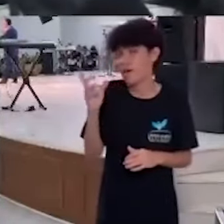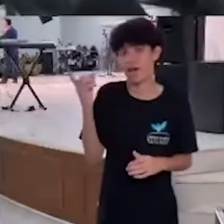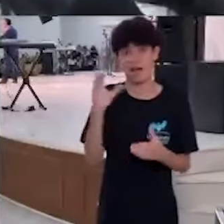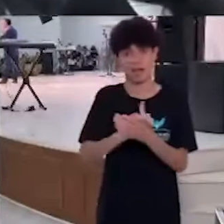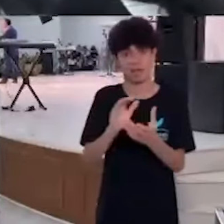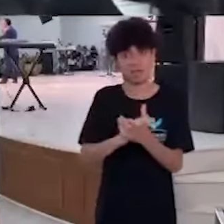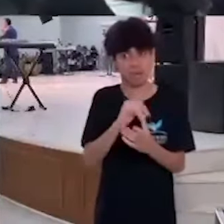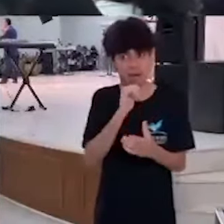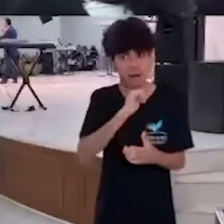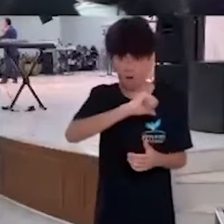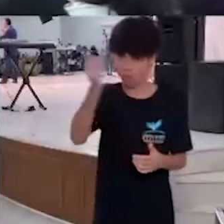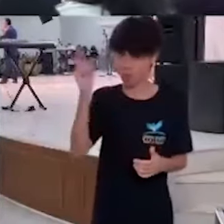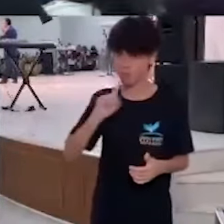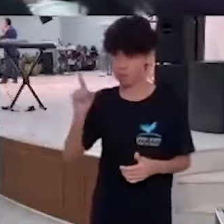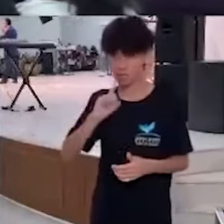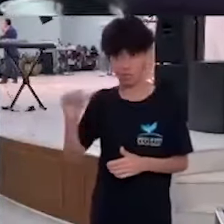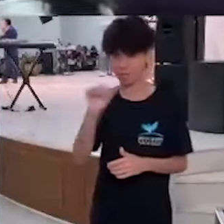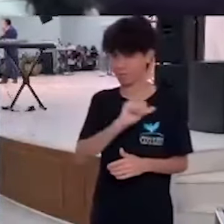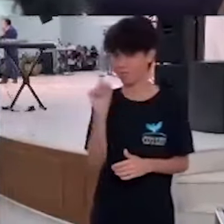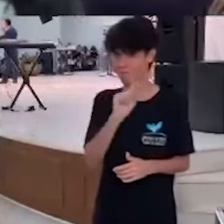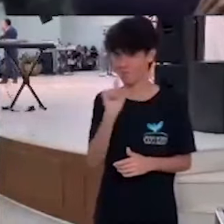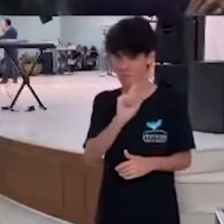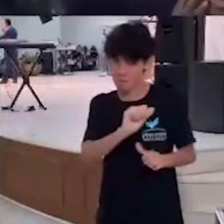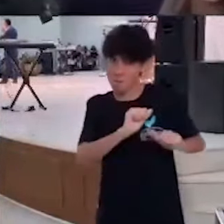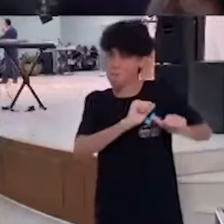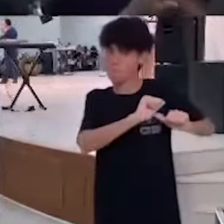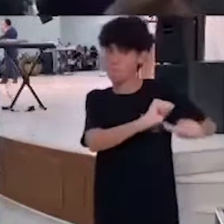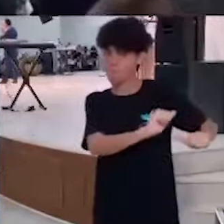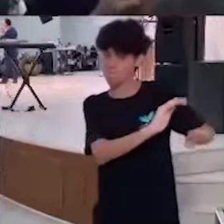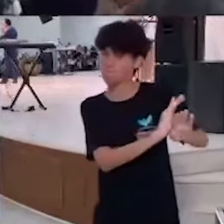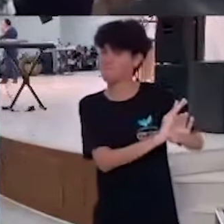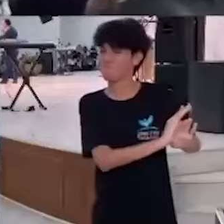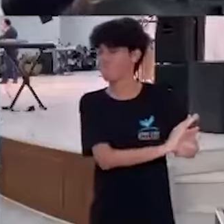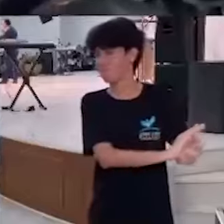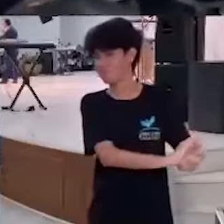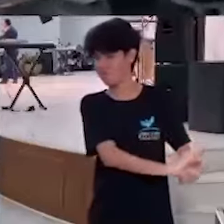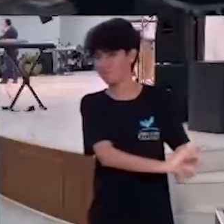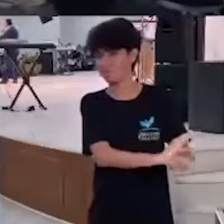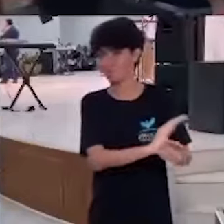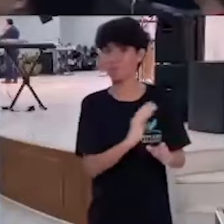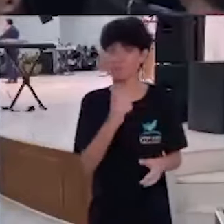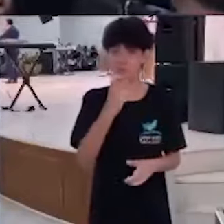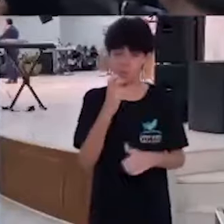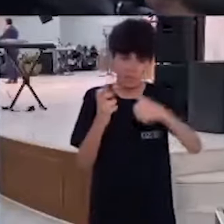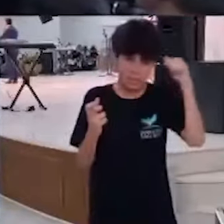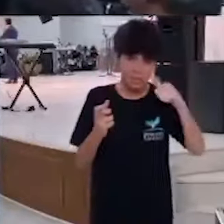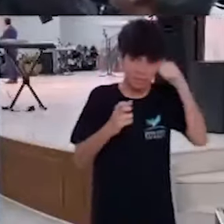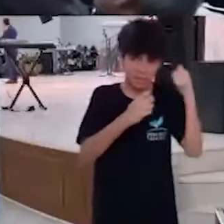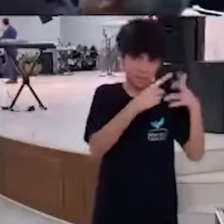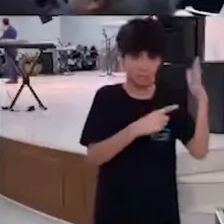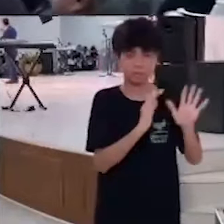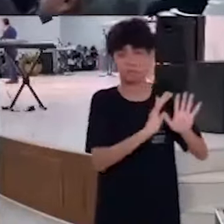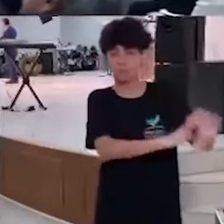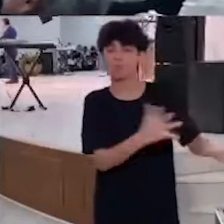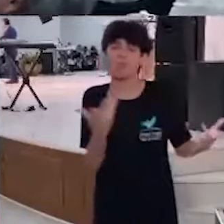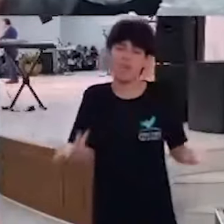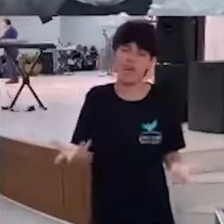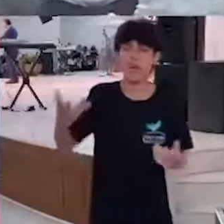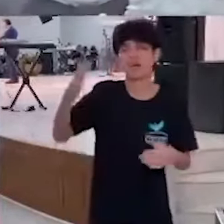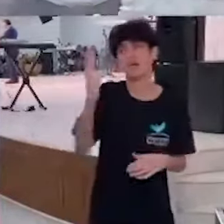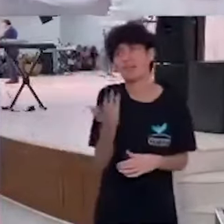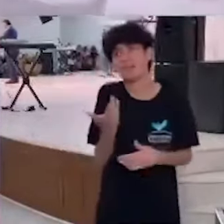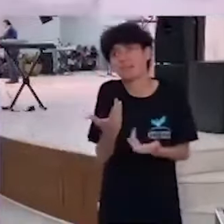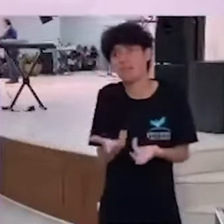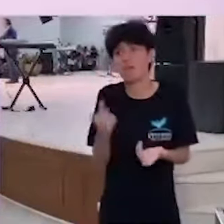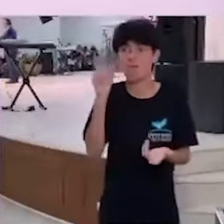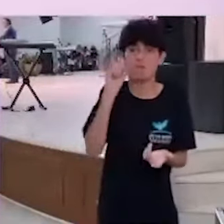Pablo, abstente. Absteneos de toda clase de mal. Ah, pastor, es que mi esposa, fíjese que